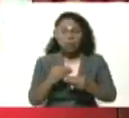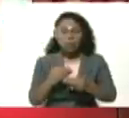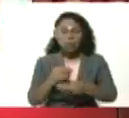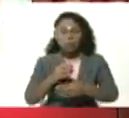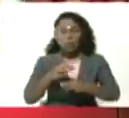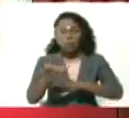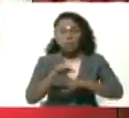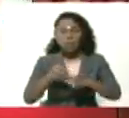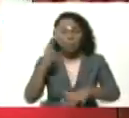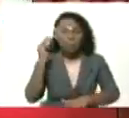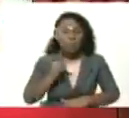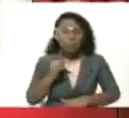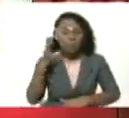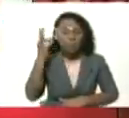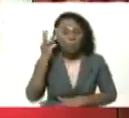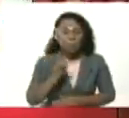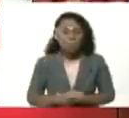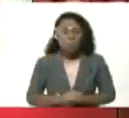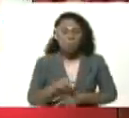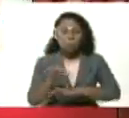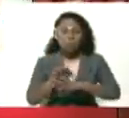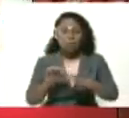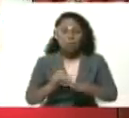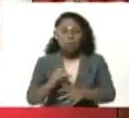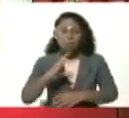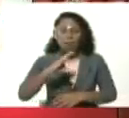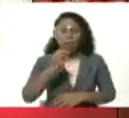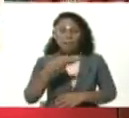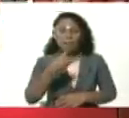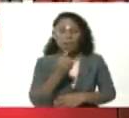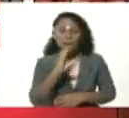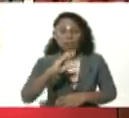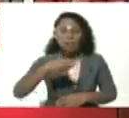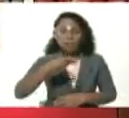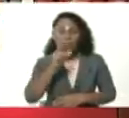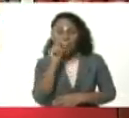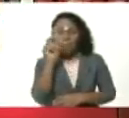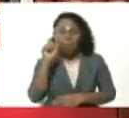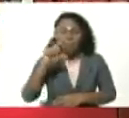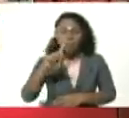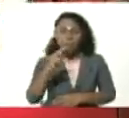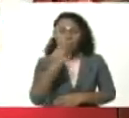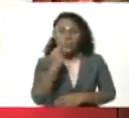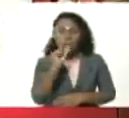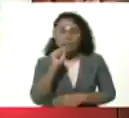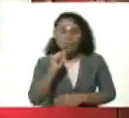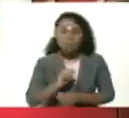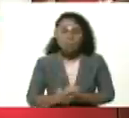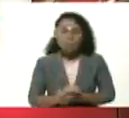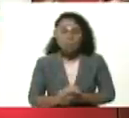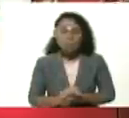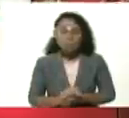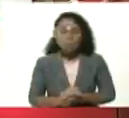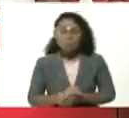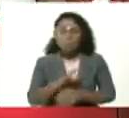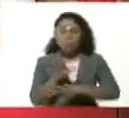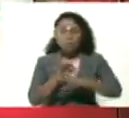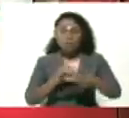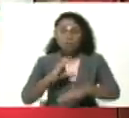Bolívar, Sandra Sánchez. Municipio Capacho Nuevo, Luis Mendoza. Municipio